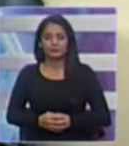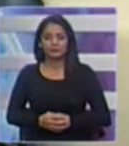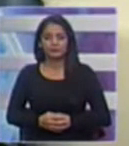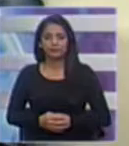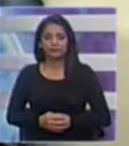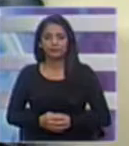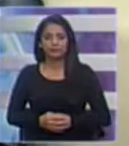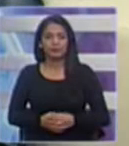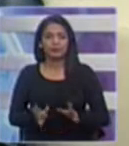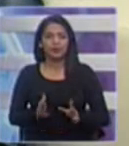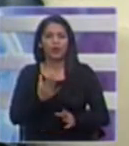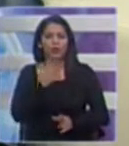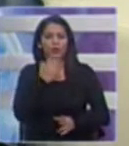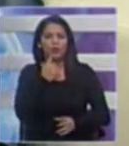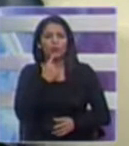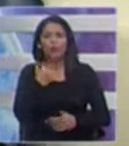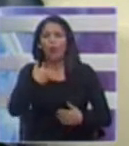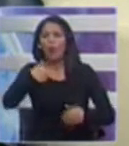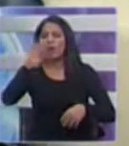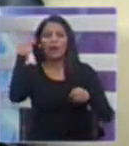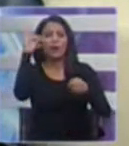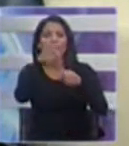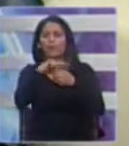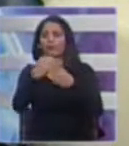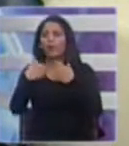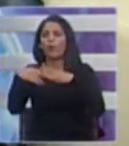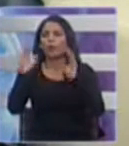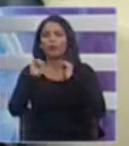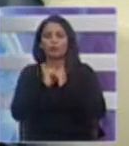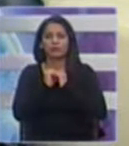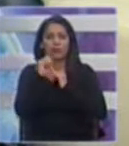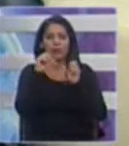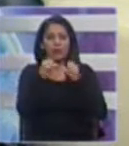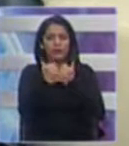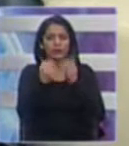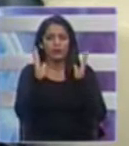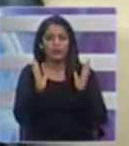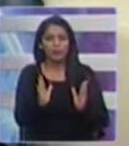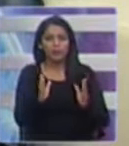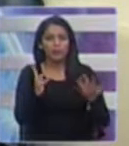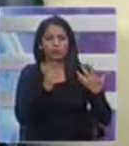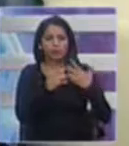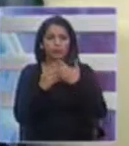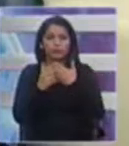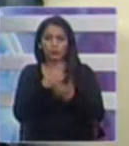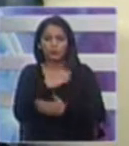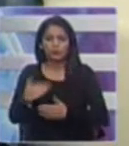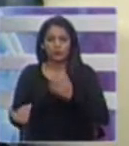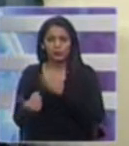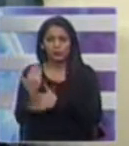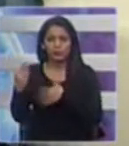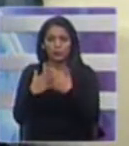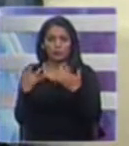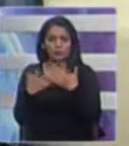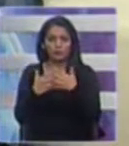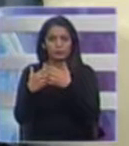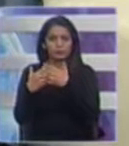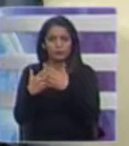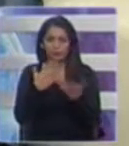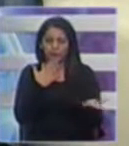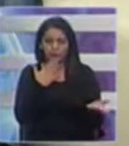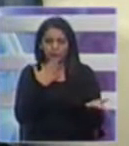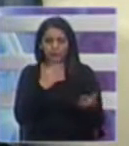nosotros. Dentro del eslogan de campaña y de la publicidad que ustedes han lanzado en los medios de comunicación, ustedes